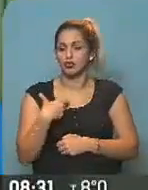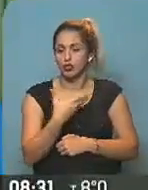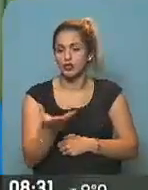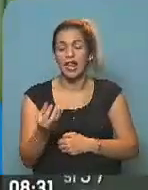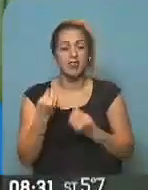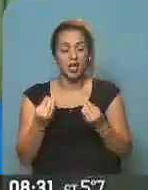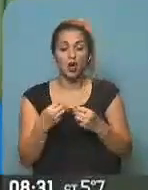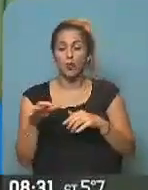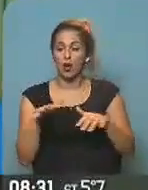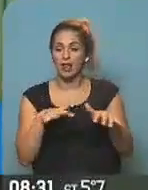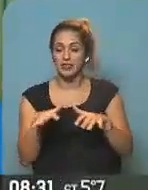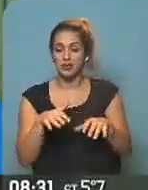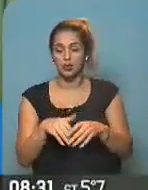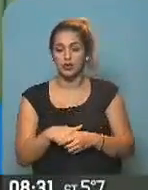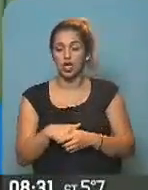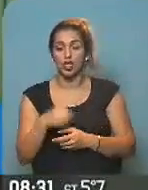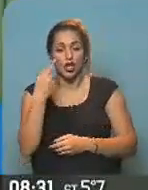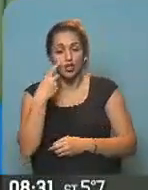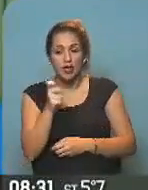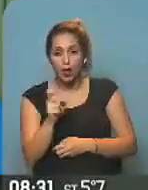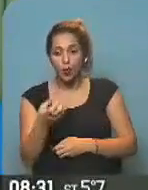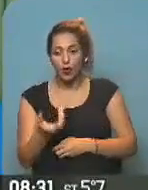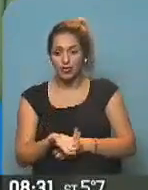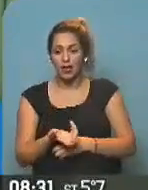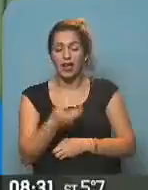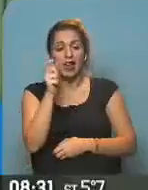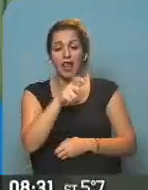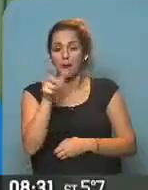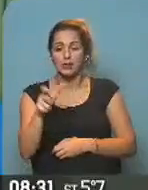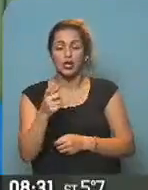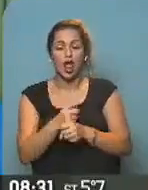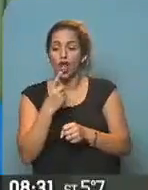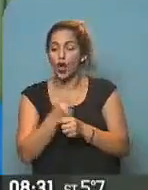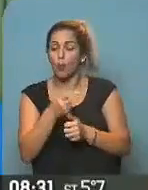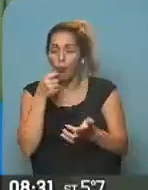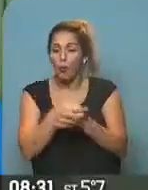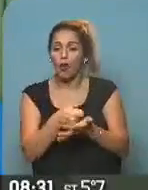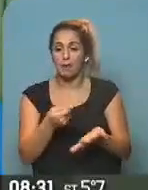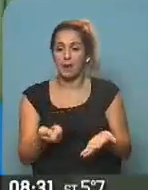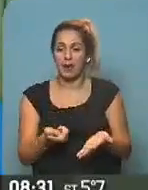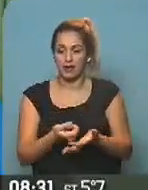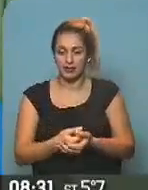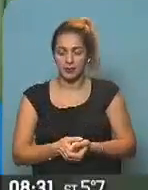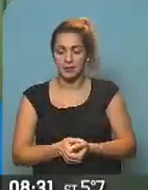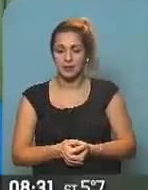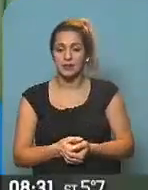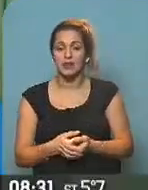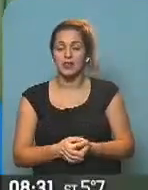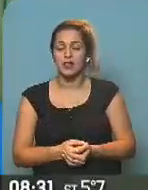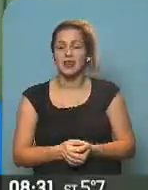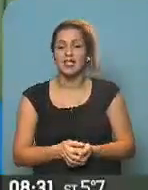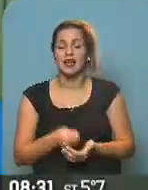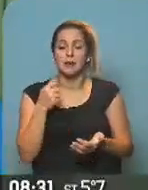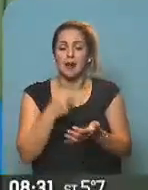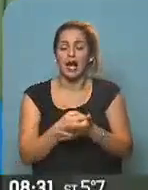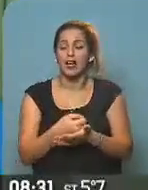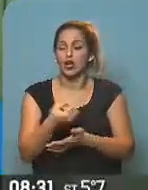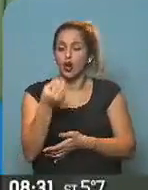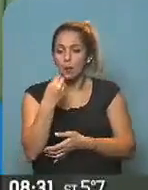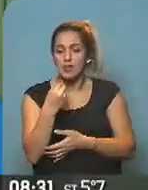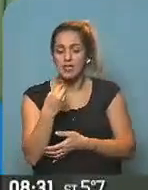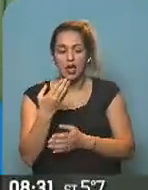está pasando. No se da cuenta que la gente no puede pagar tarifas y para seguir pagando alimentos que